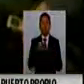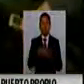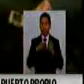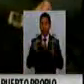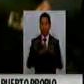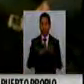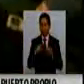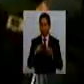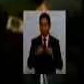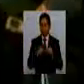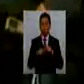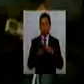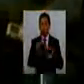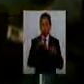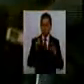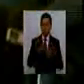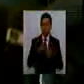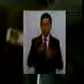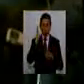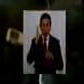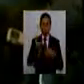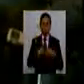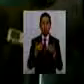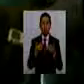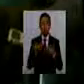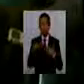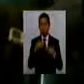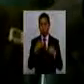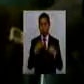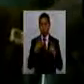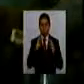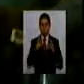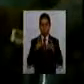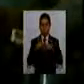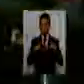vista estático, pero si nos vamos en proyección, contar con un puerto propio.